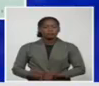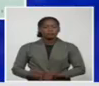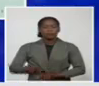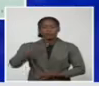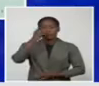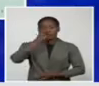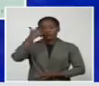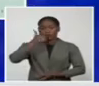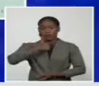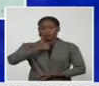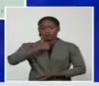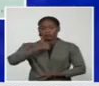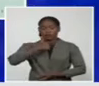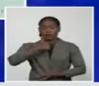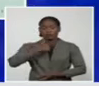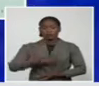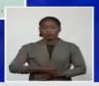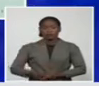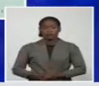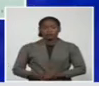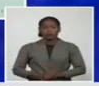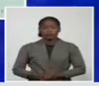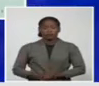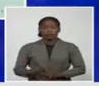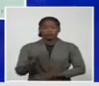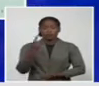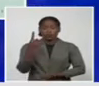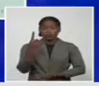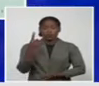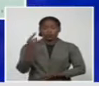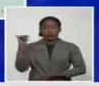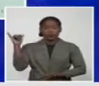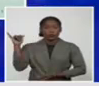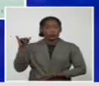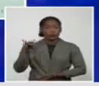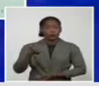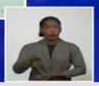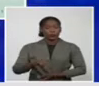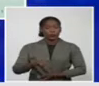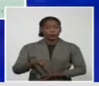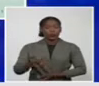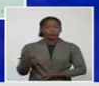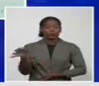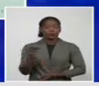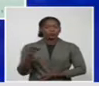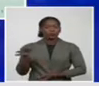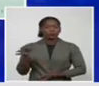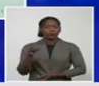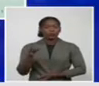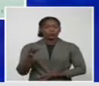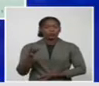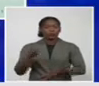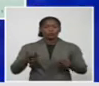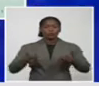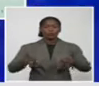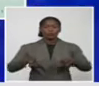Ávila, el caso importado que se diagnostica ayer es del municipio de Morón,